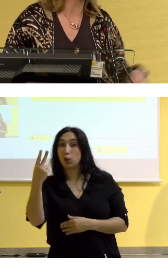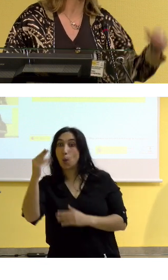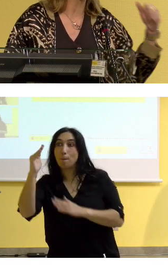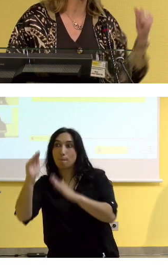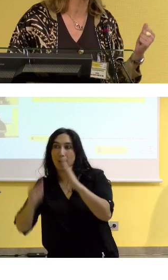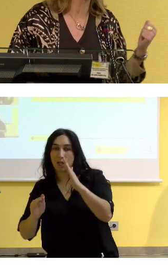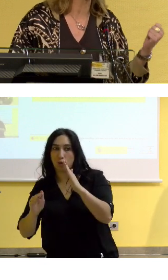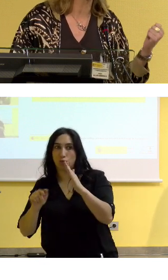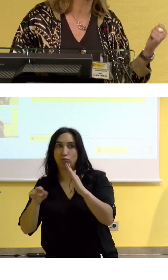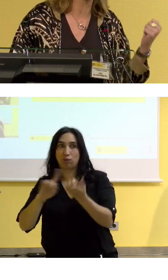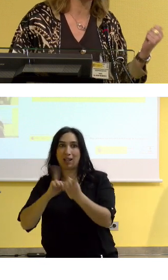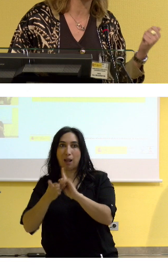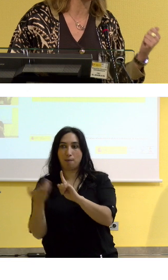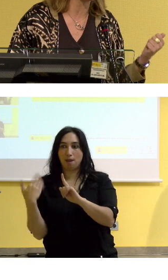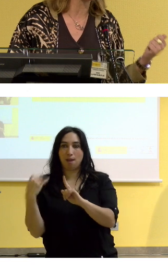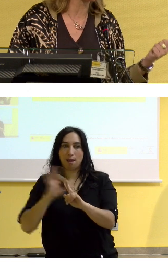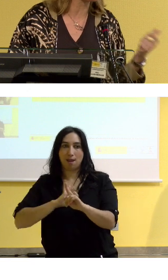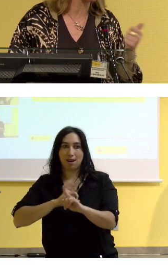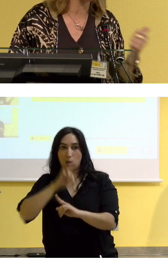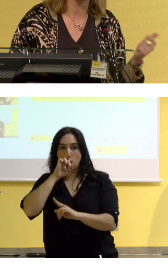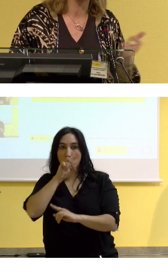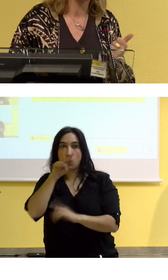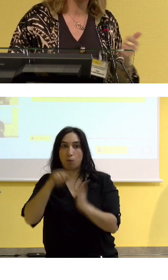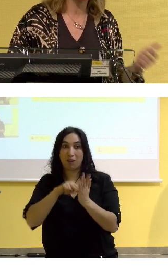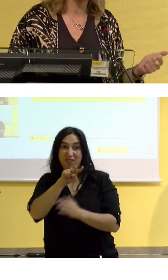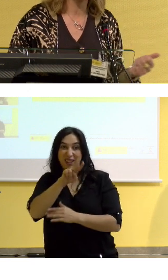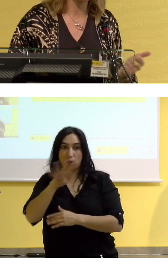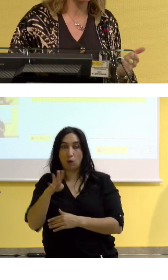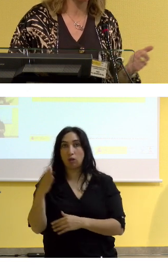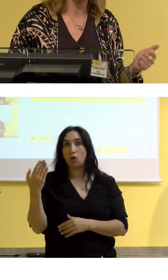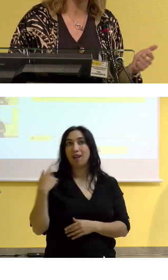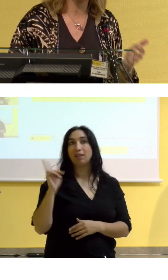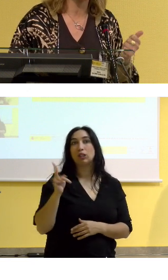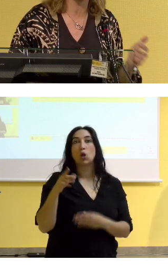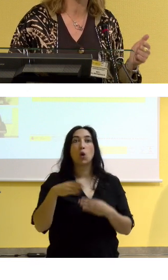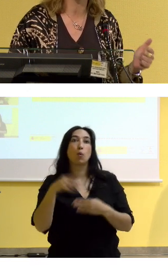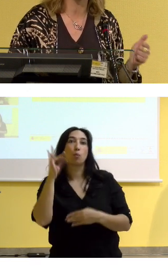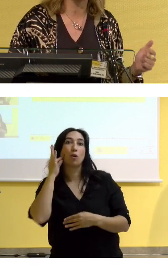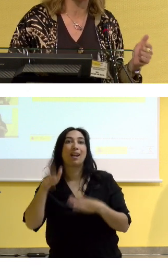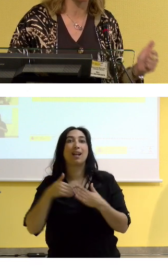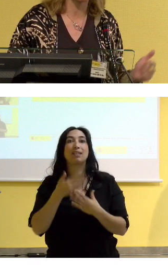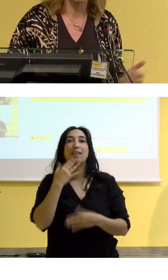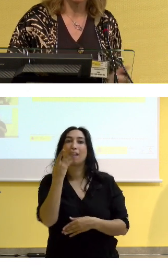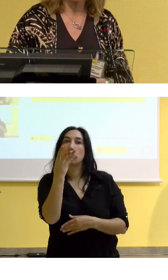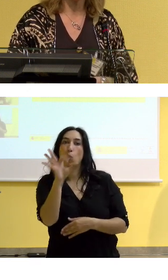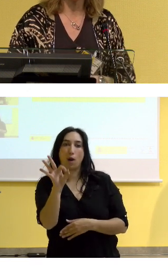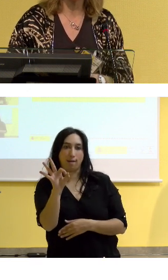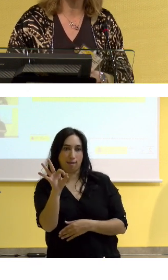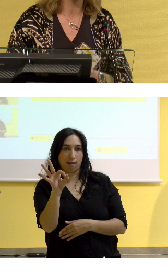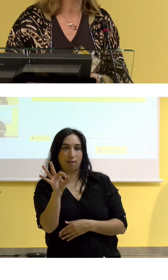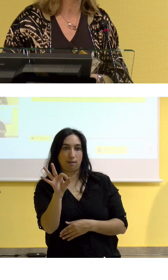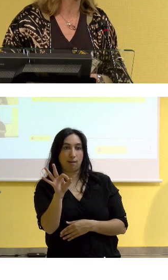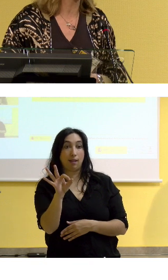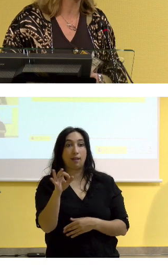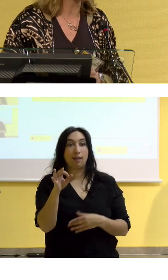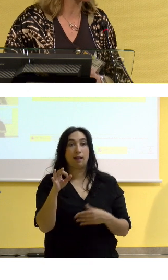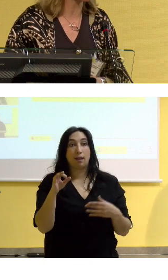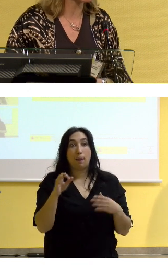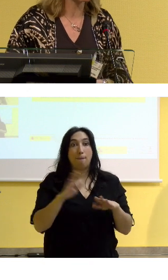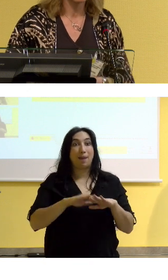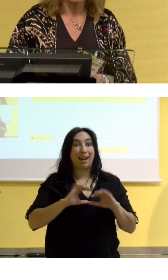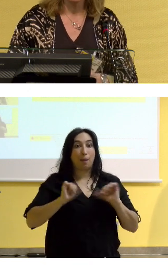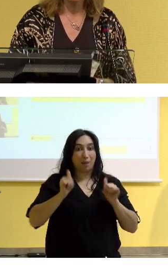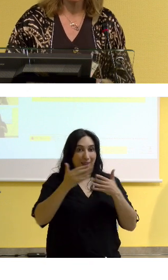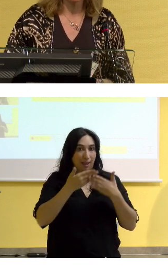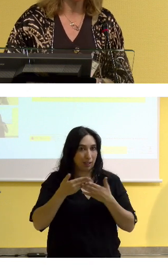algo que ha cambiado en enero del 2024. Antes solo aceptábamos a las pacientes hasta los 40 años. Esto en el momento de inicio del